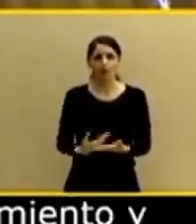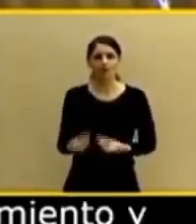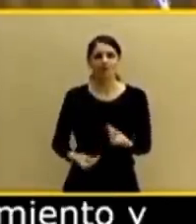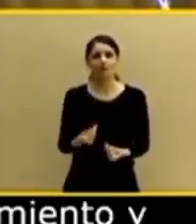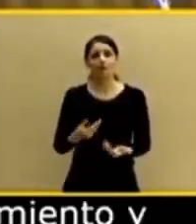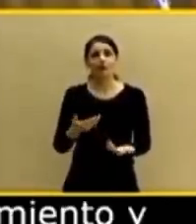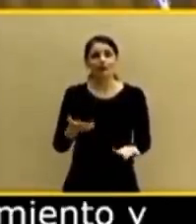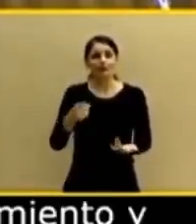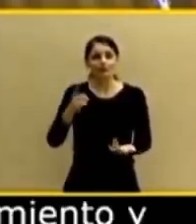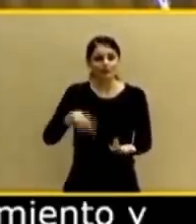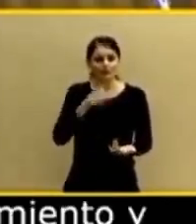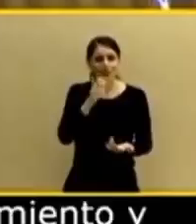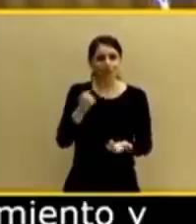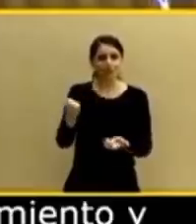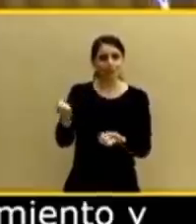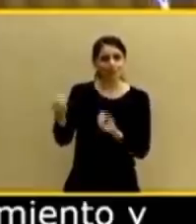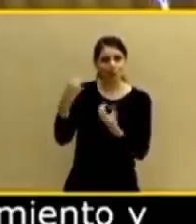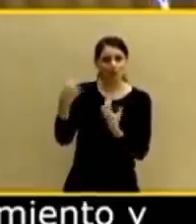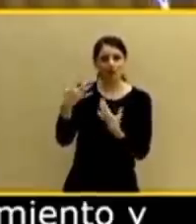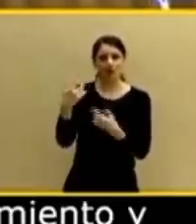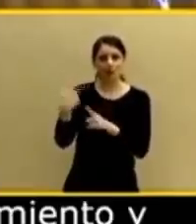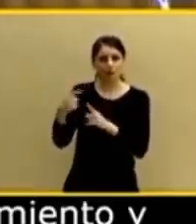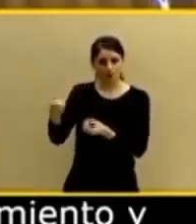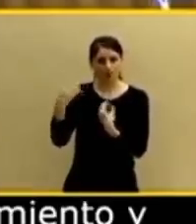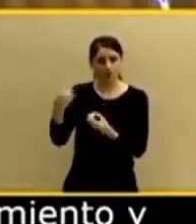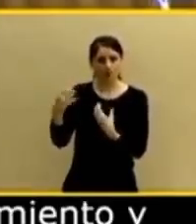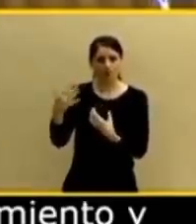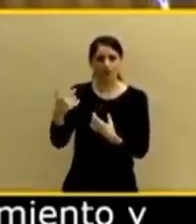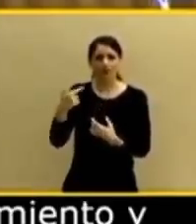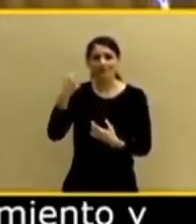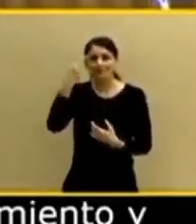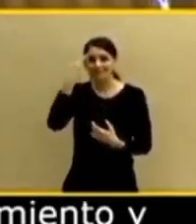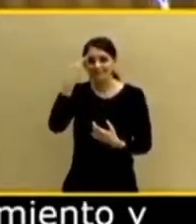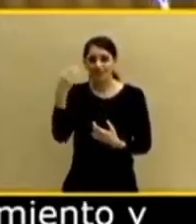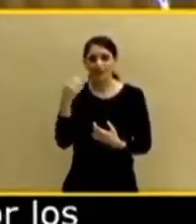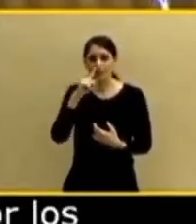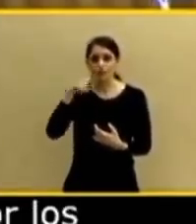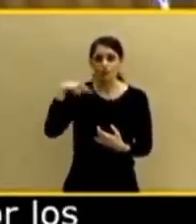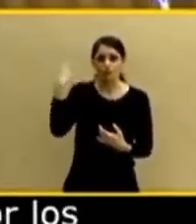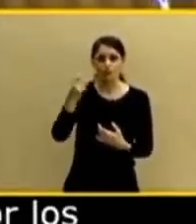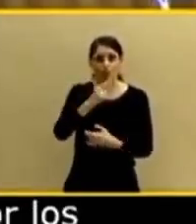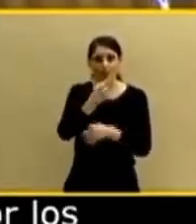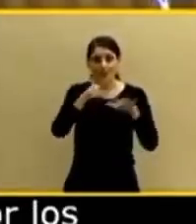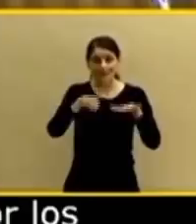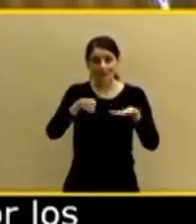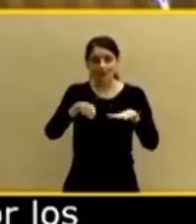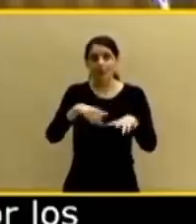por las informaciones que nos llegan, pues el primer semestre del año que viene parece que podría